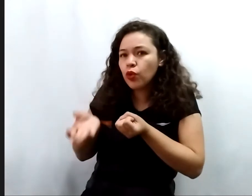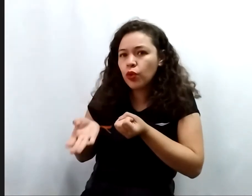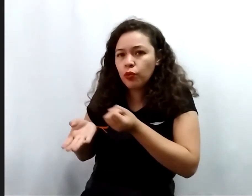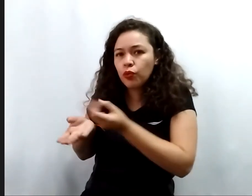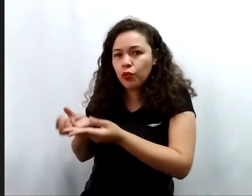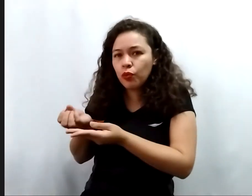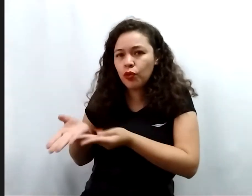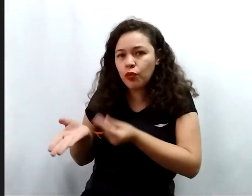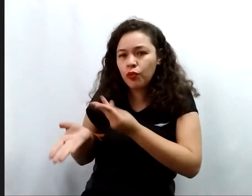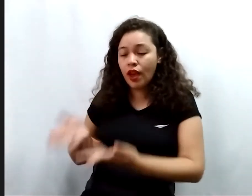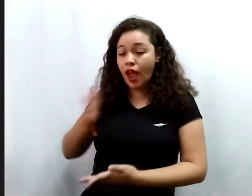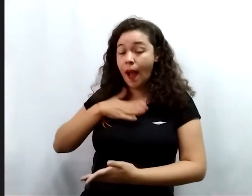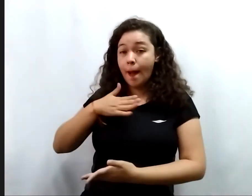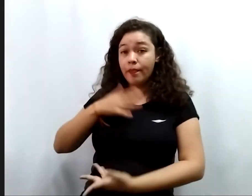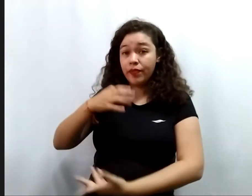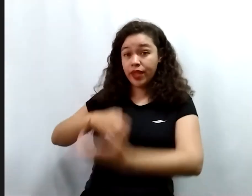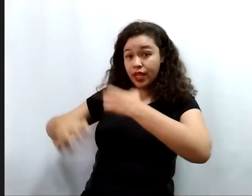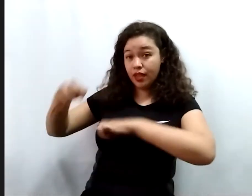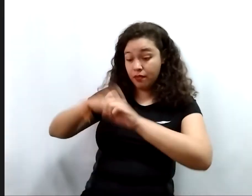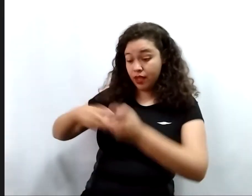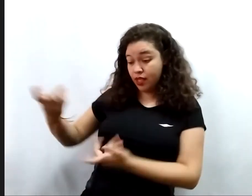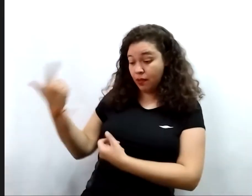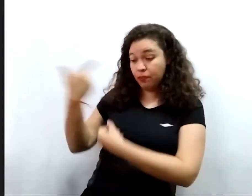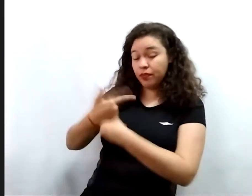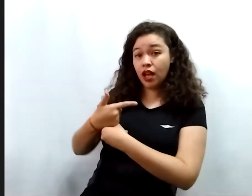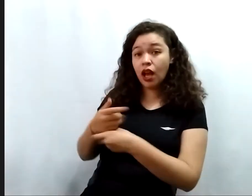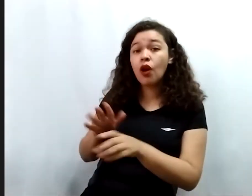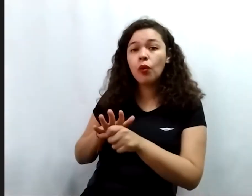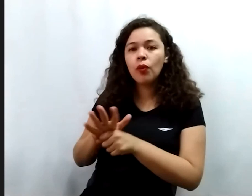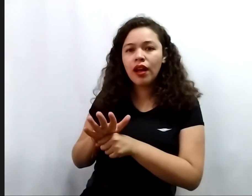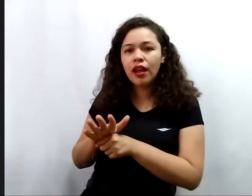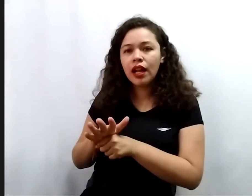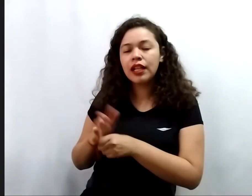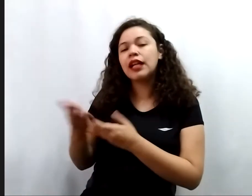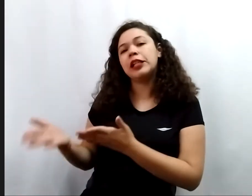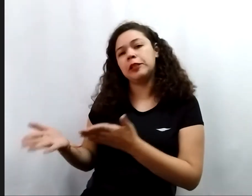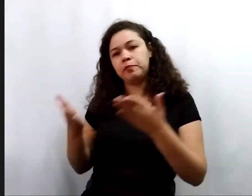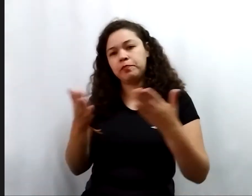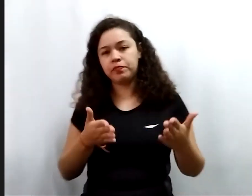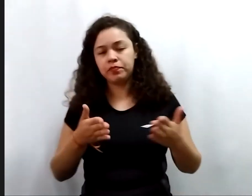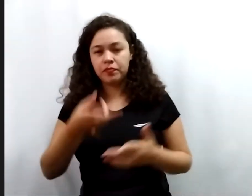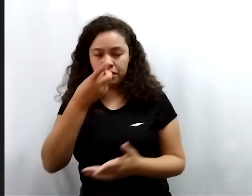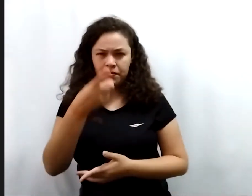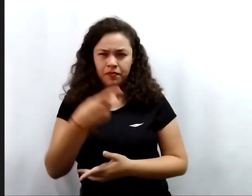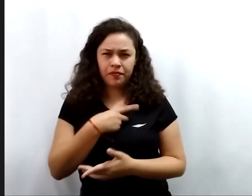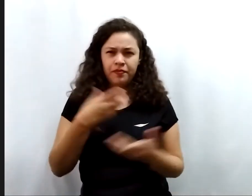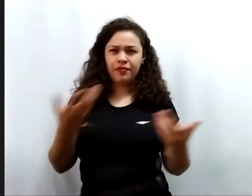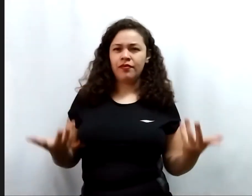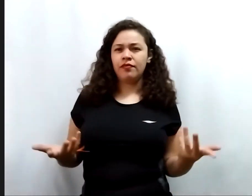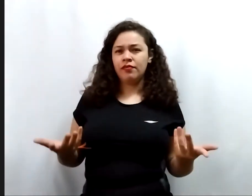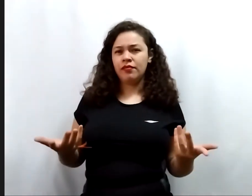van a identificar como empresa? Y ahora, tú me dices,